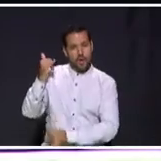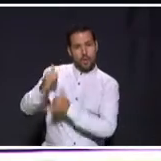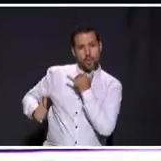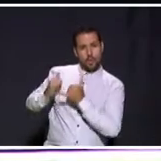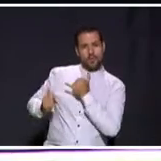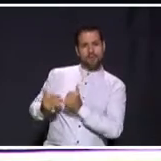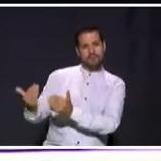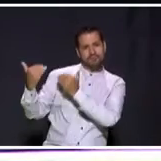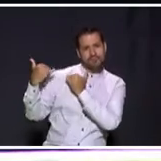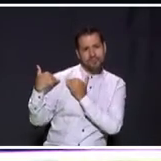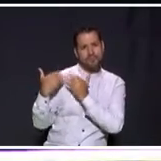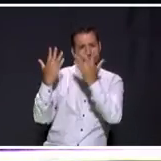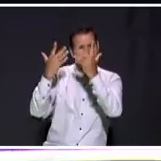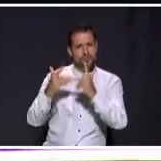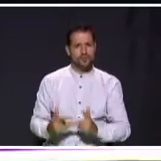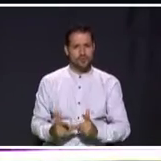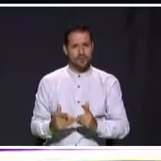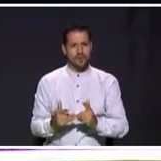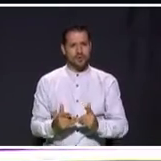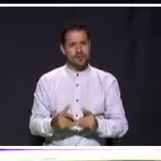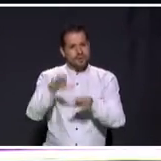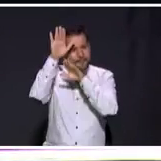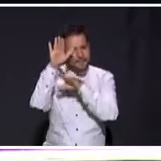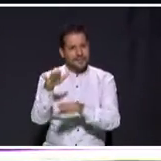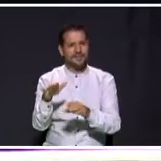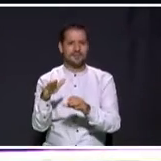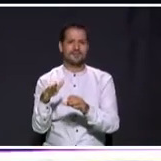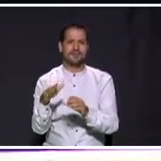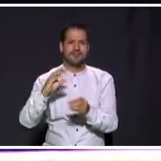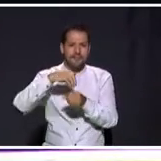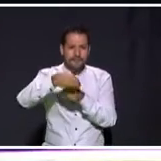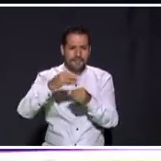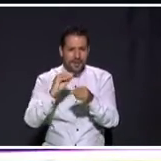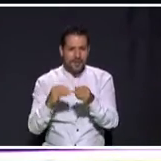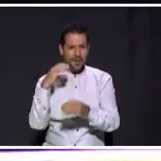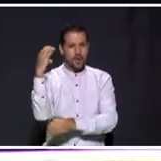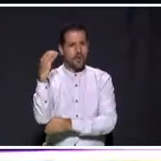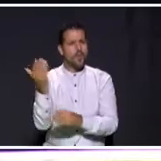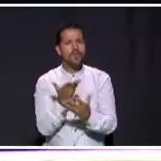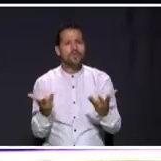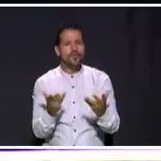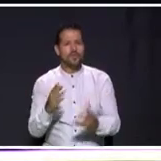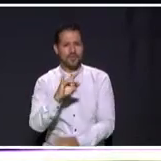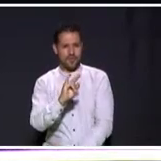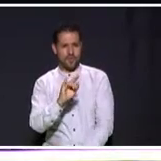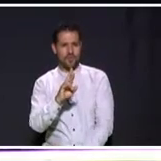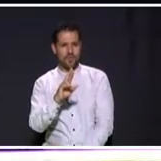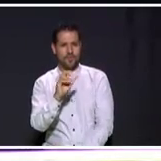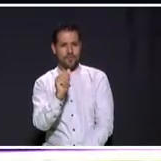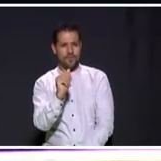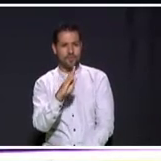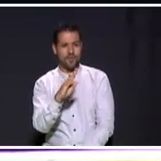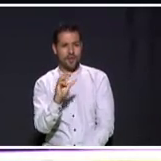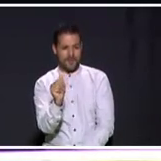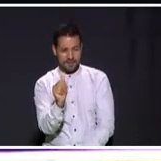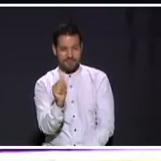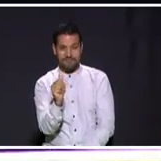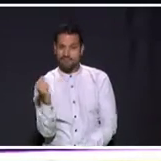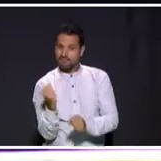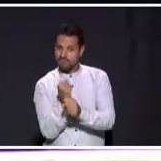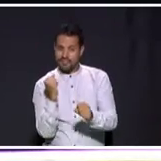fue presidente de la asociación de bananeros de colombia especialmente en el urabá antioqueño donde también trabajamos para